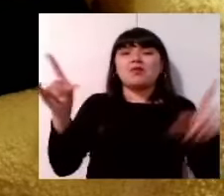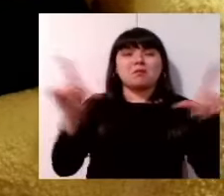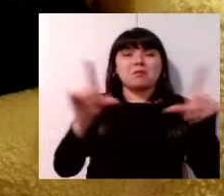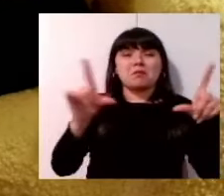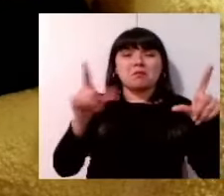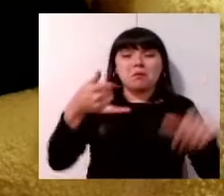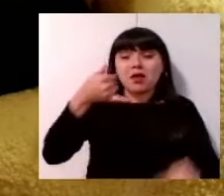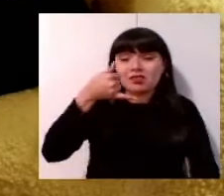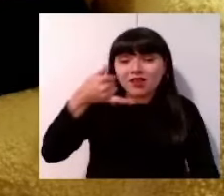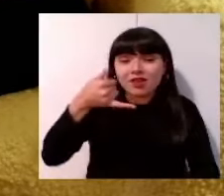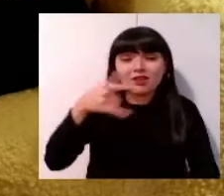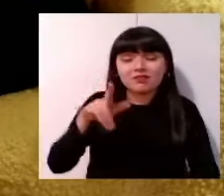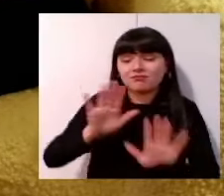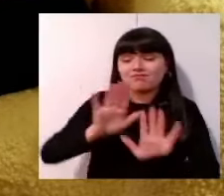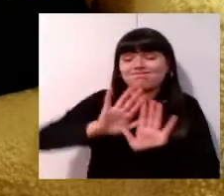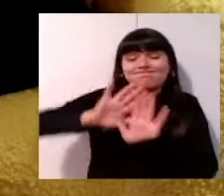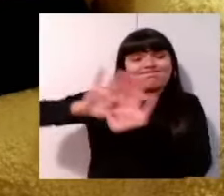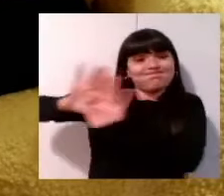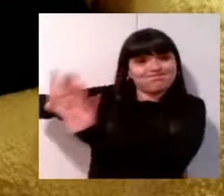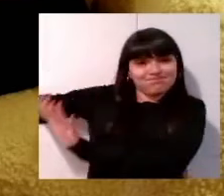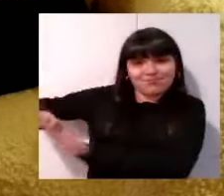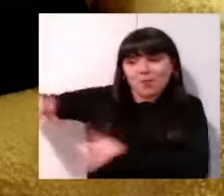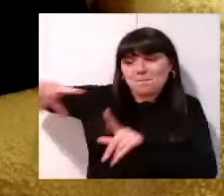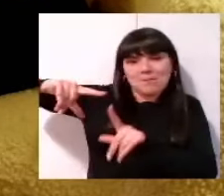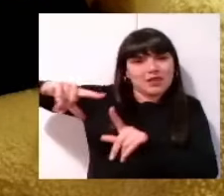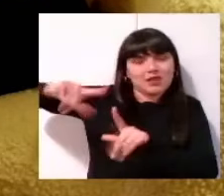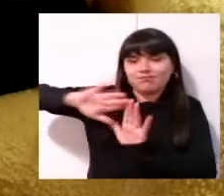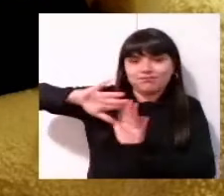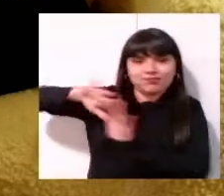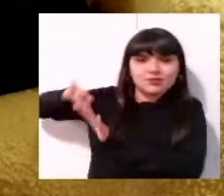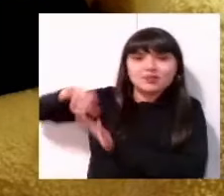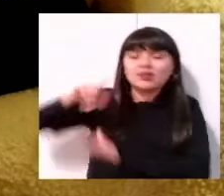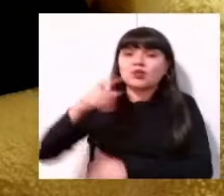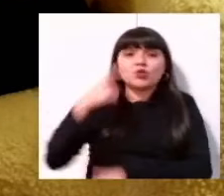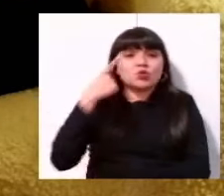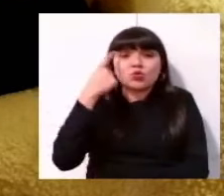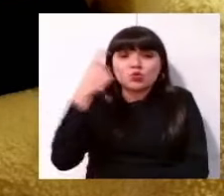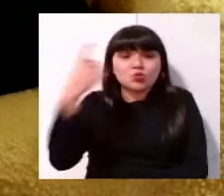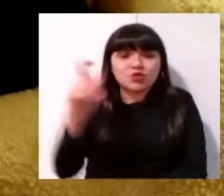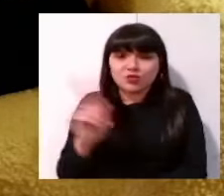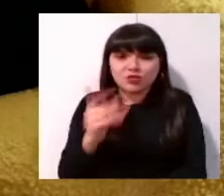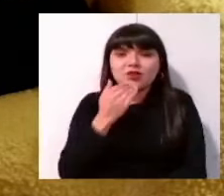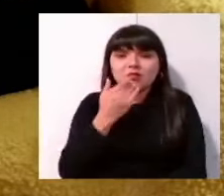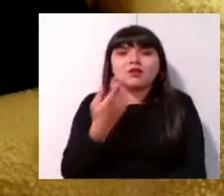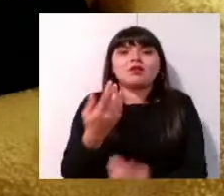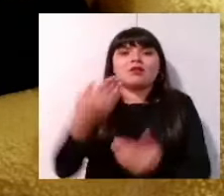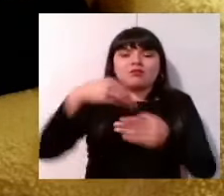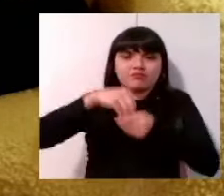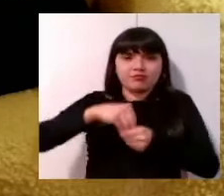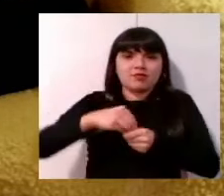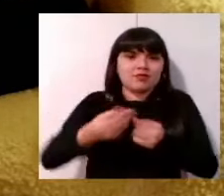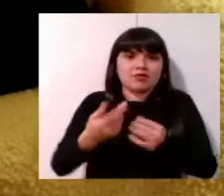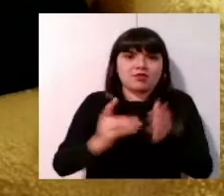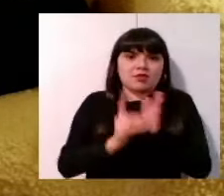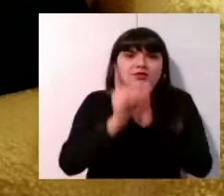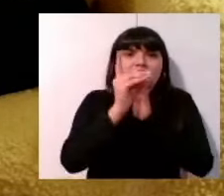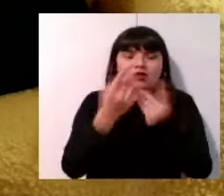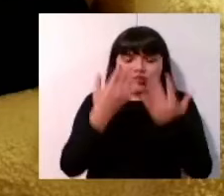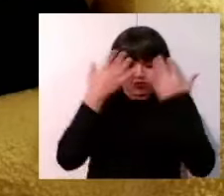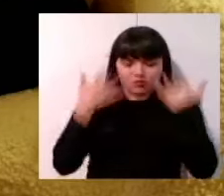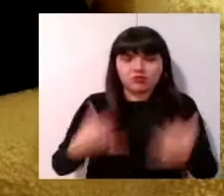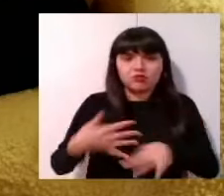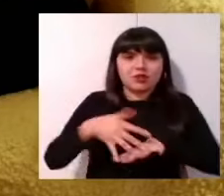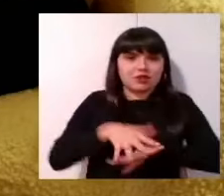que por favorecer el desarrollo integral neurológico de los niños, y ir bajando la intensidad de las